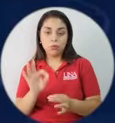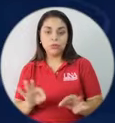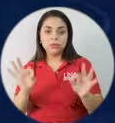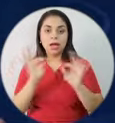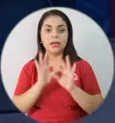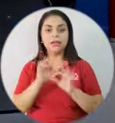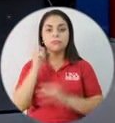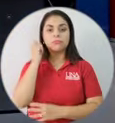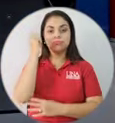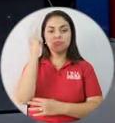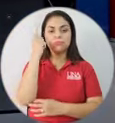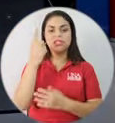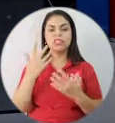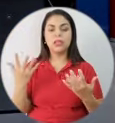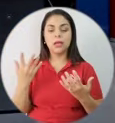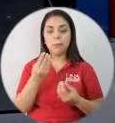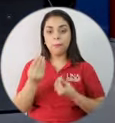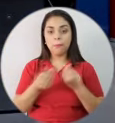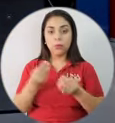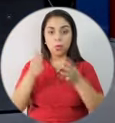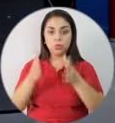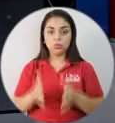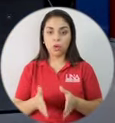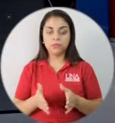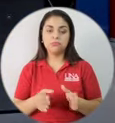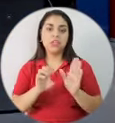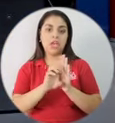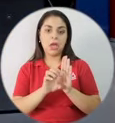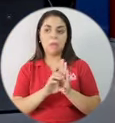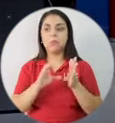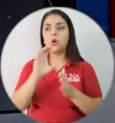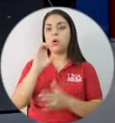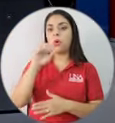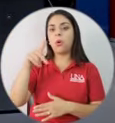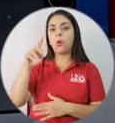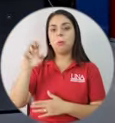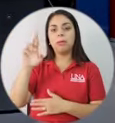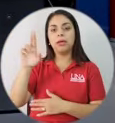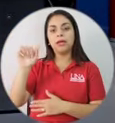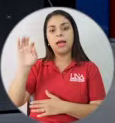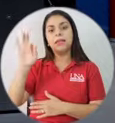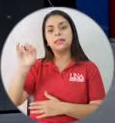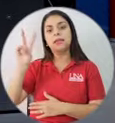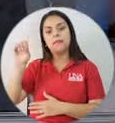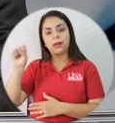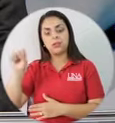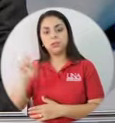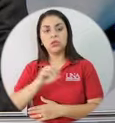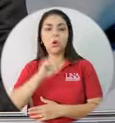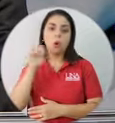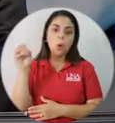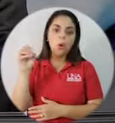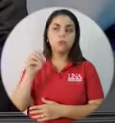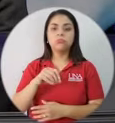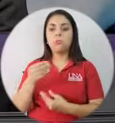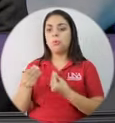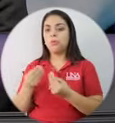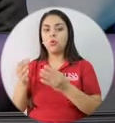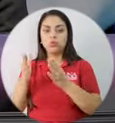que los productores, ya sea el caso de cooperativas o pequeños productores, tienen